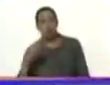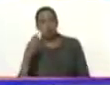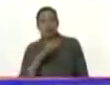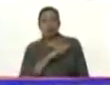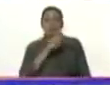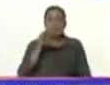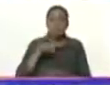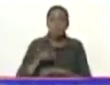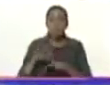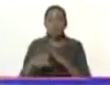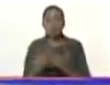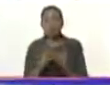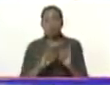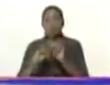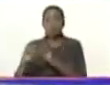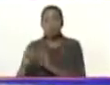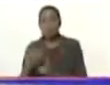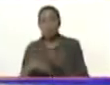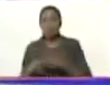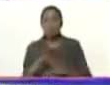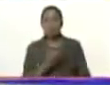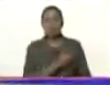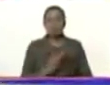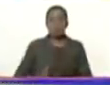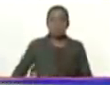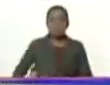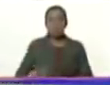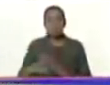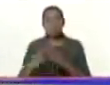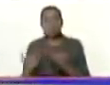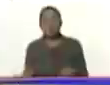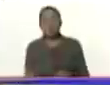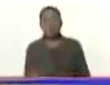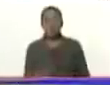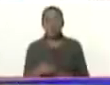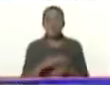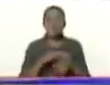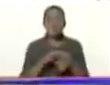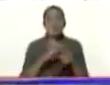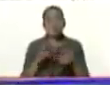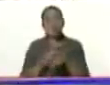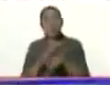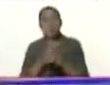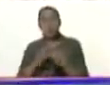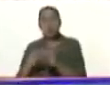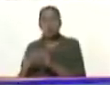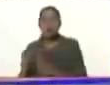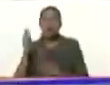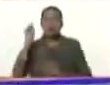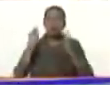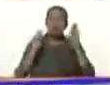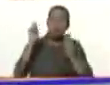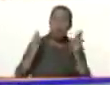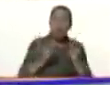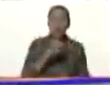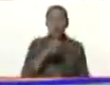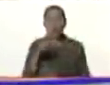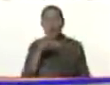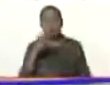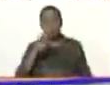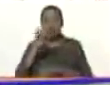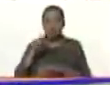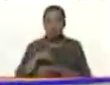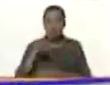República. Ustedes serán los presidentes, presidentas, ministros, gobernadores, diputados, diputadas de la